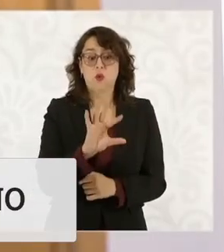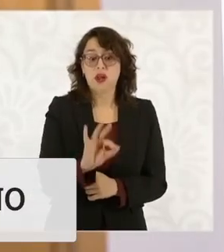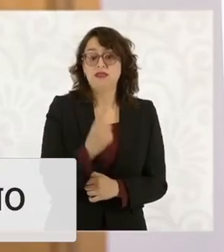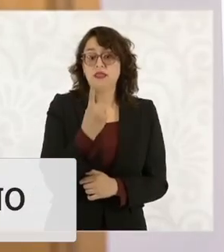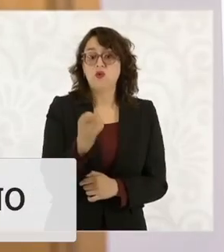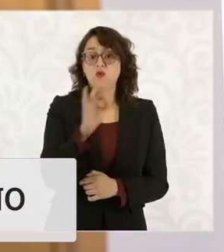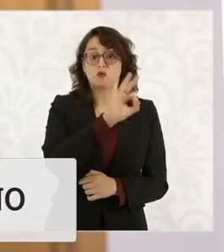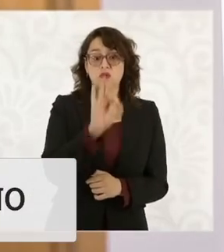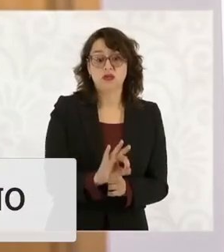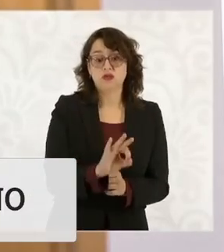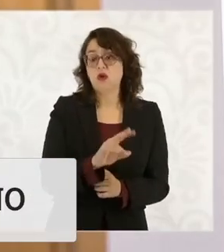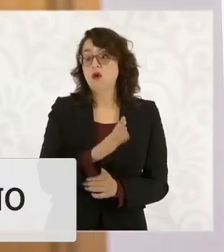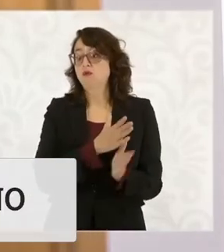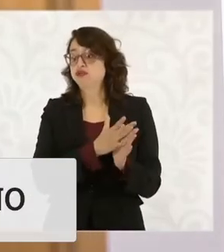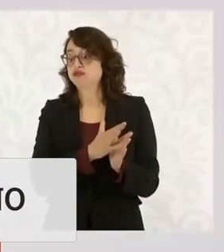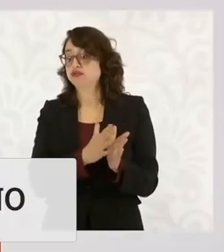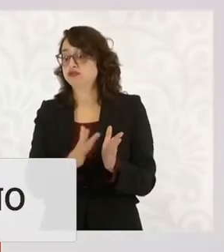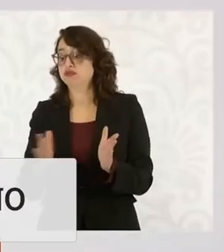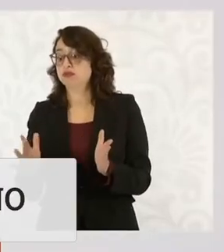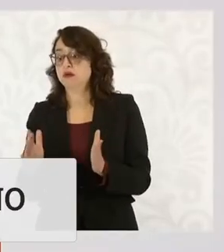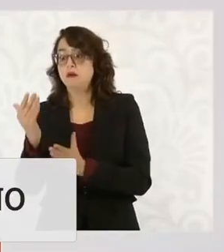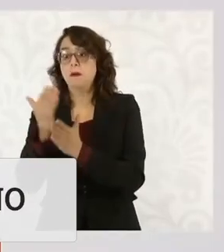41.9% de la población a